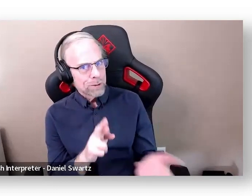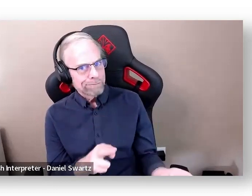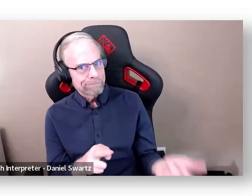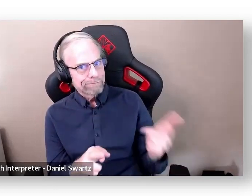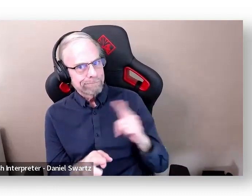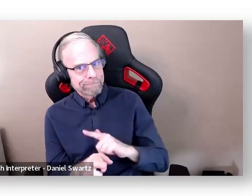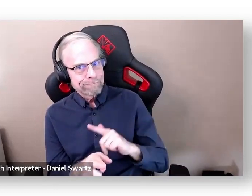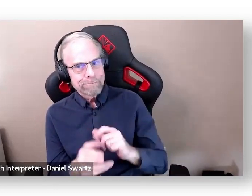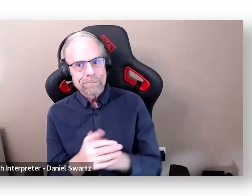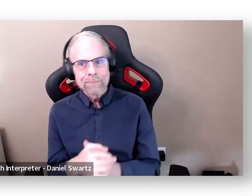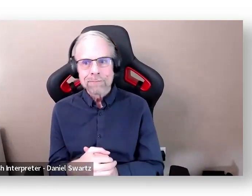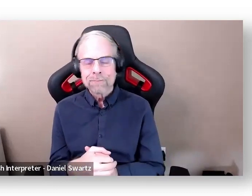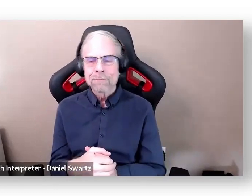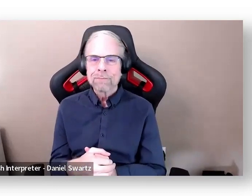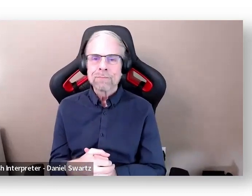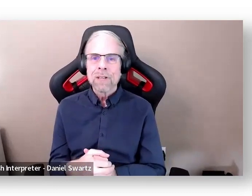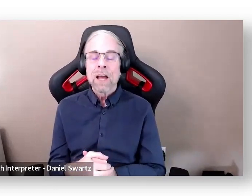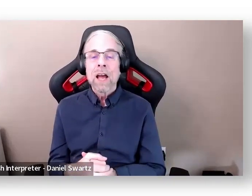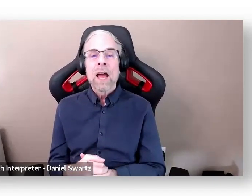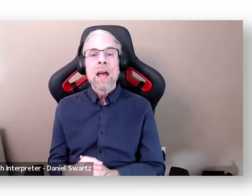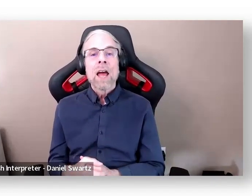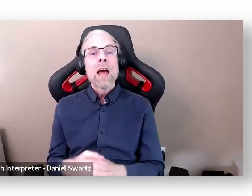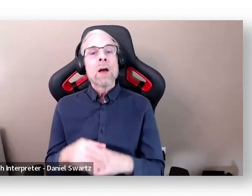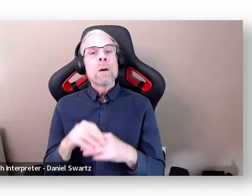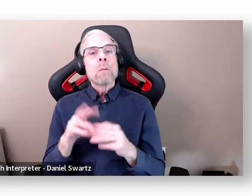Muchas gracias, Chester.